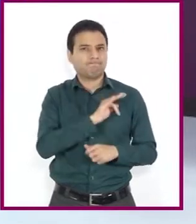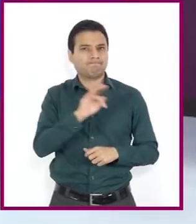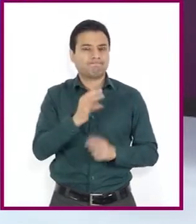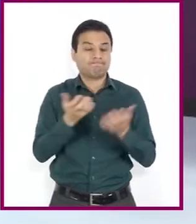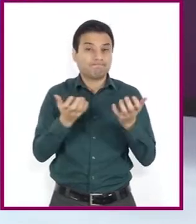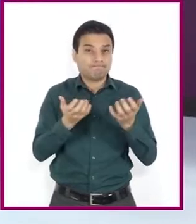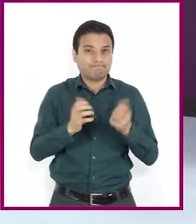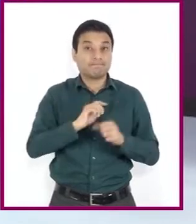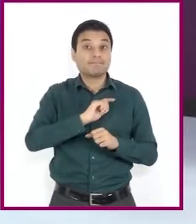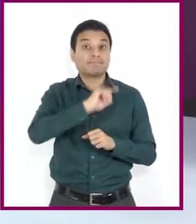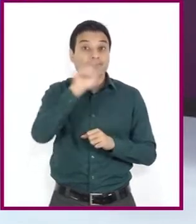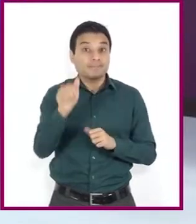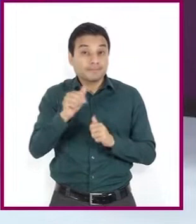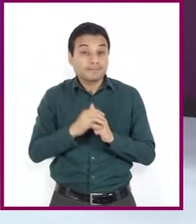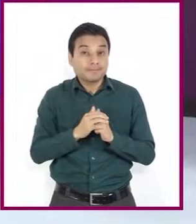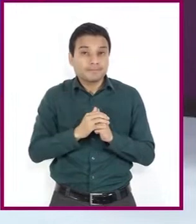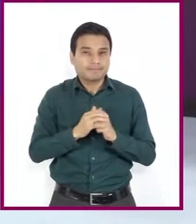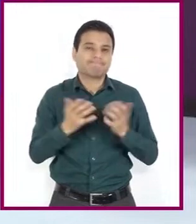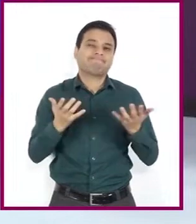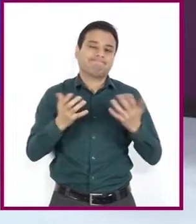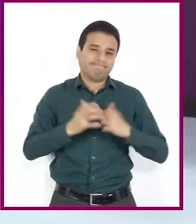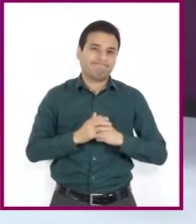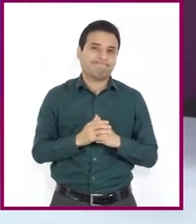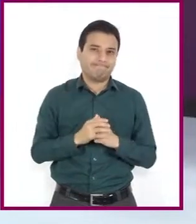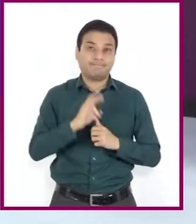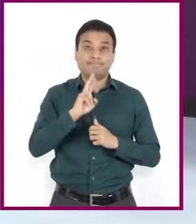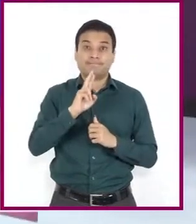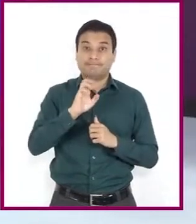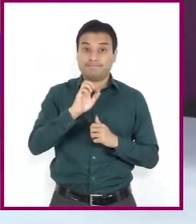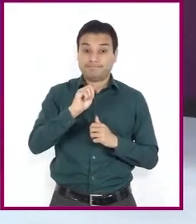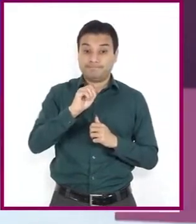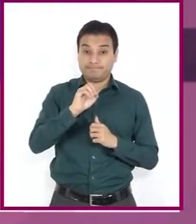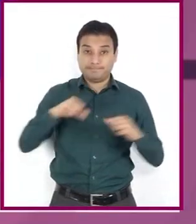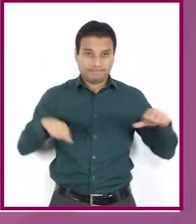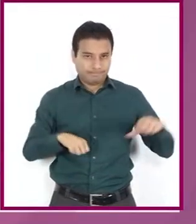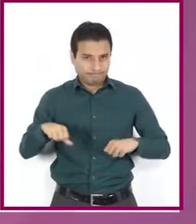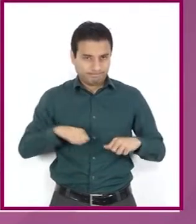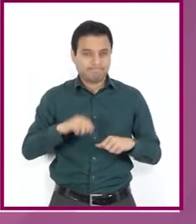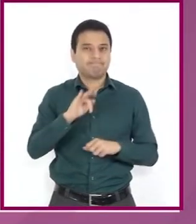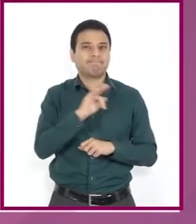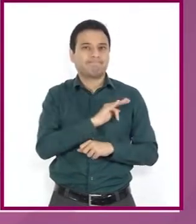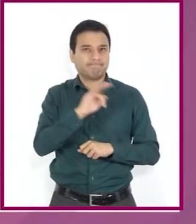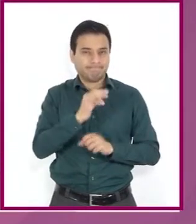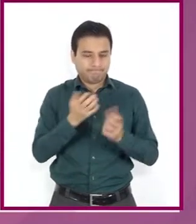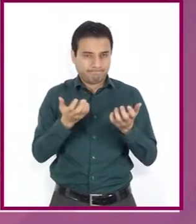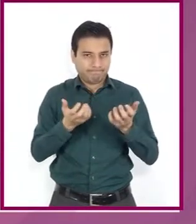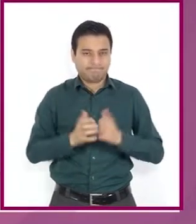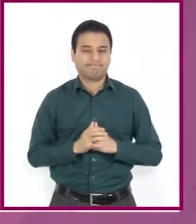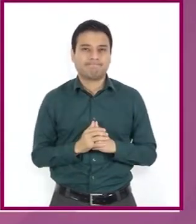logremos concluir satisfactoriamente los retos de esta sesión.